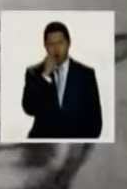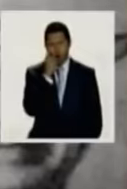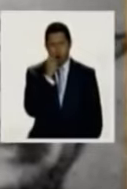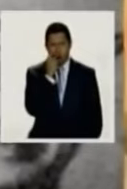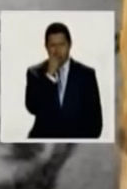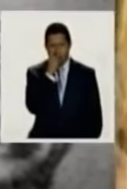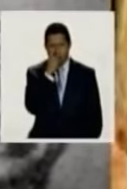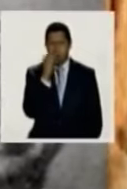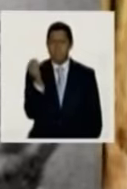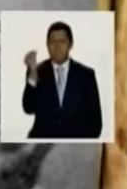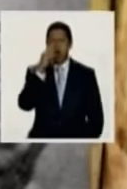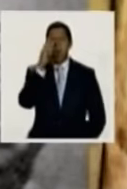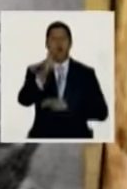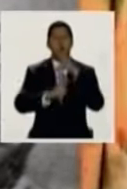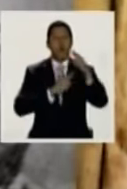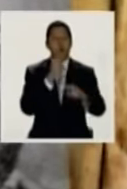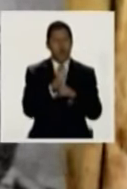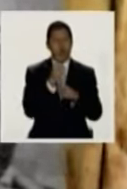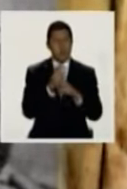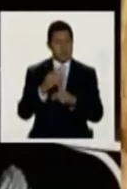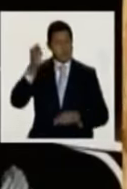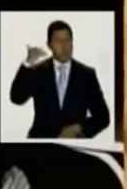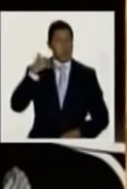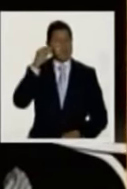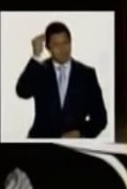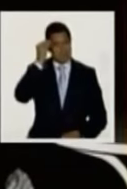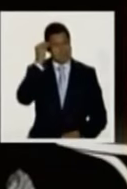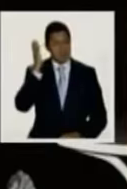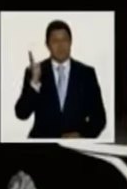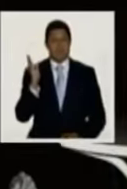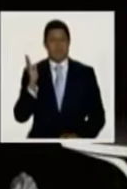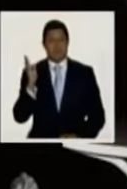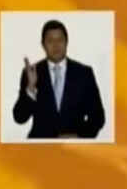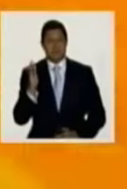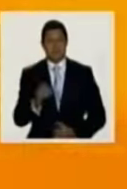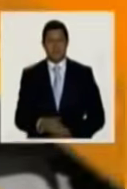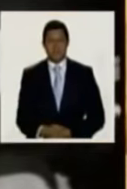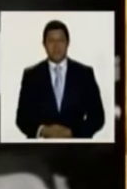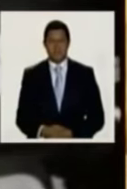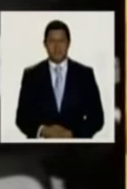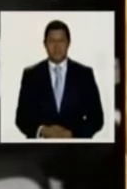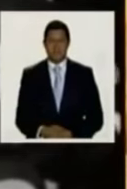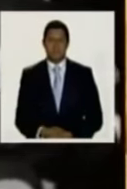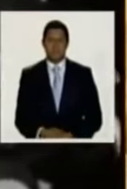Gallegos es mucho más universal de lo que en un principio pudiera parecer.